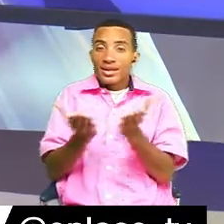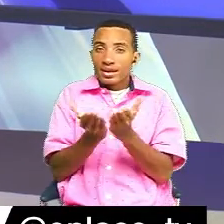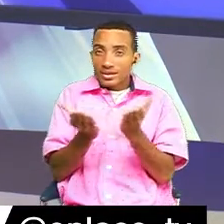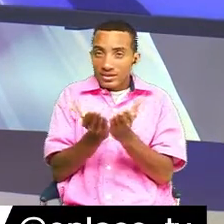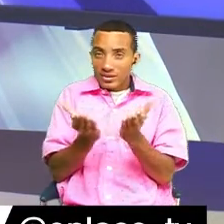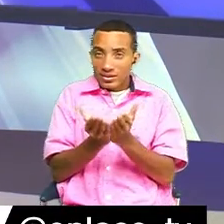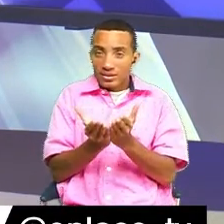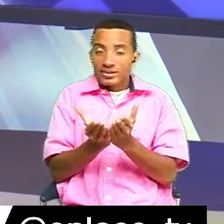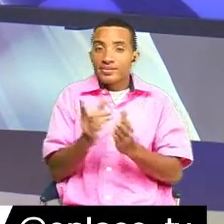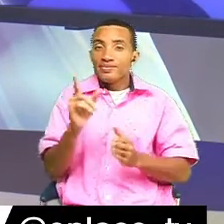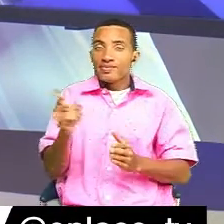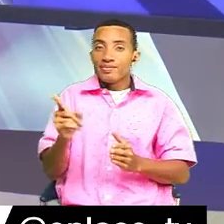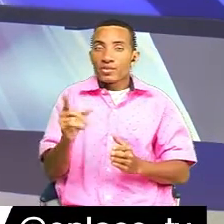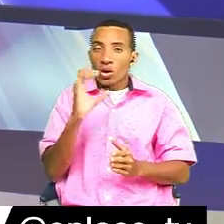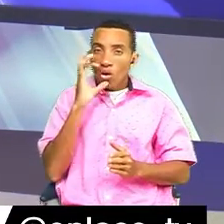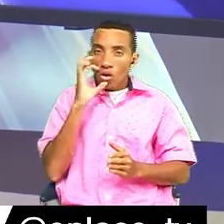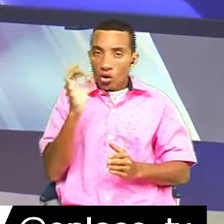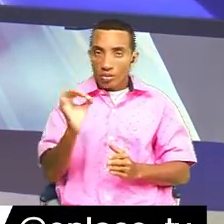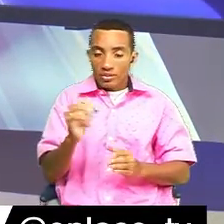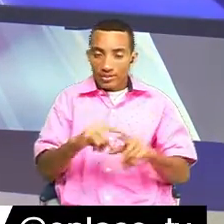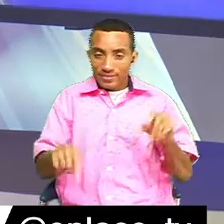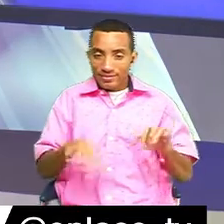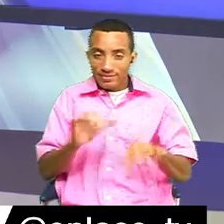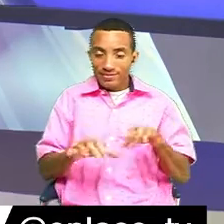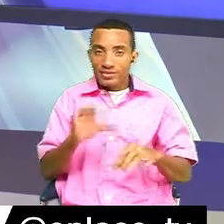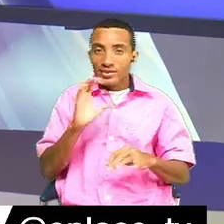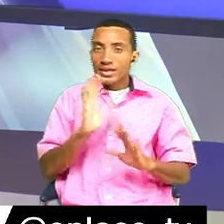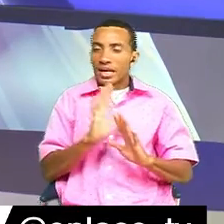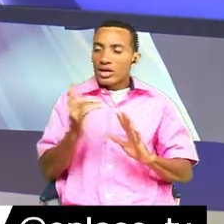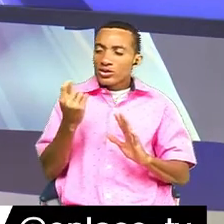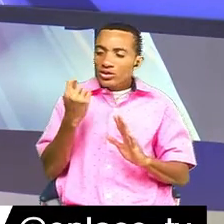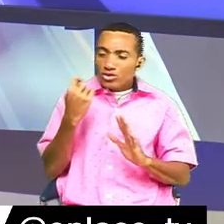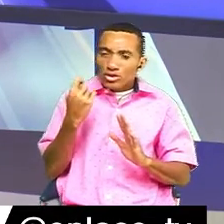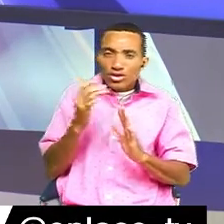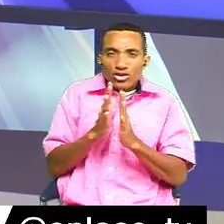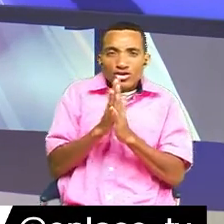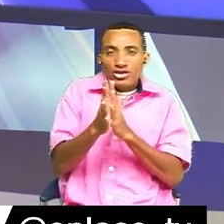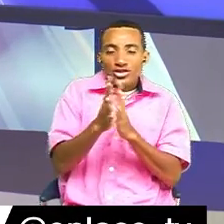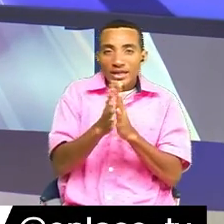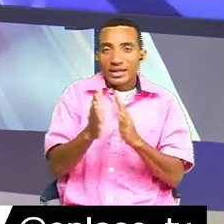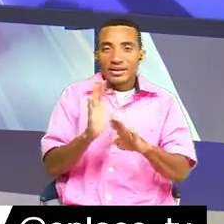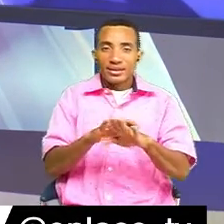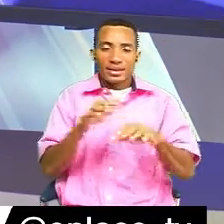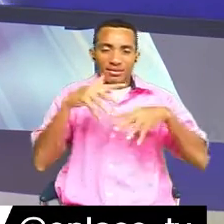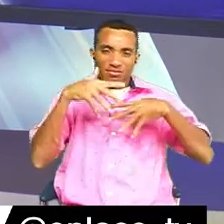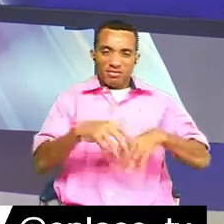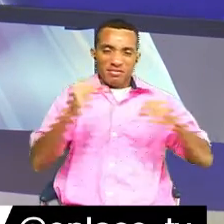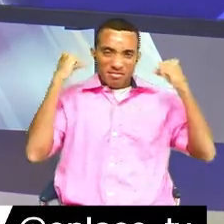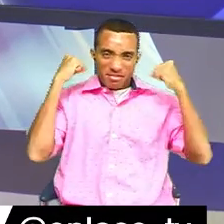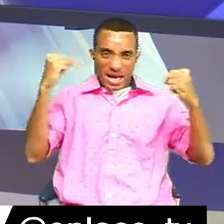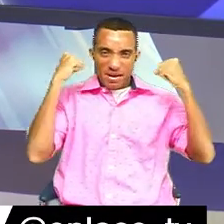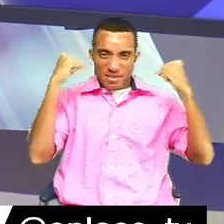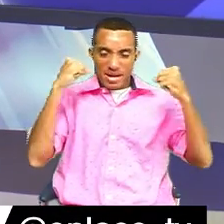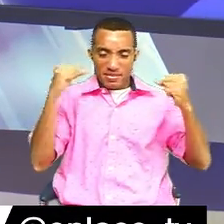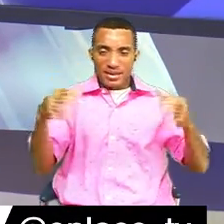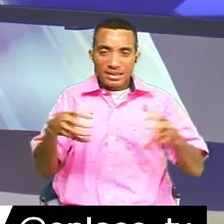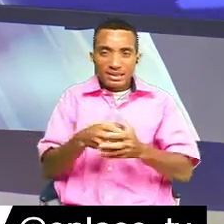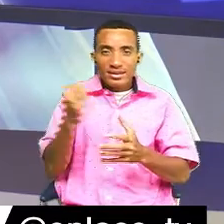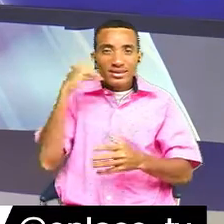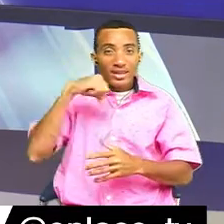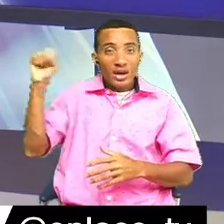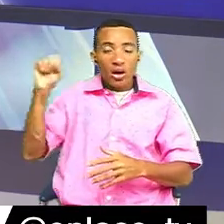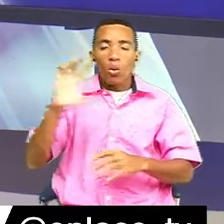cuando el secretario de este despacho, Óscar Jaramillo, se acaba de pronunciar hace pocos minutos ante la protesta que protagoniza el Sindicato de Educadores,